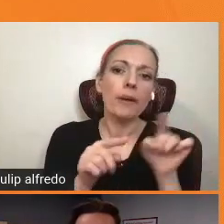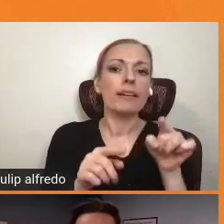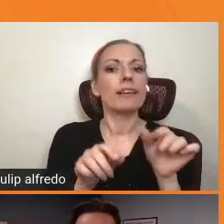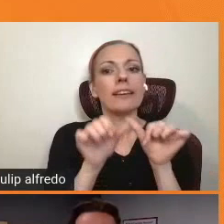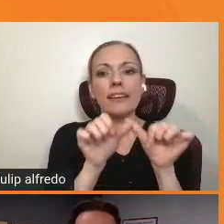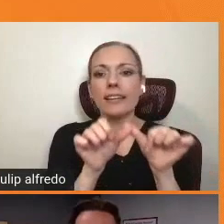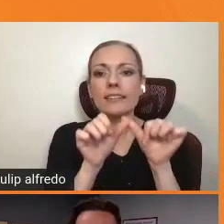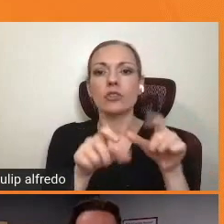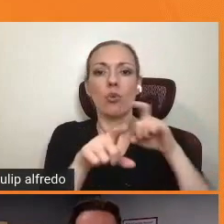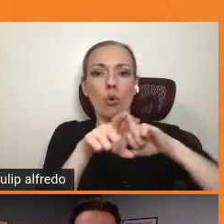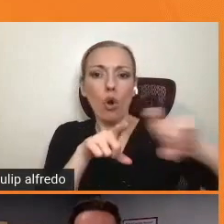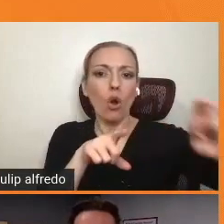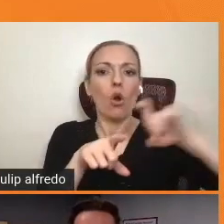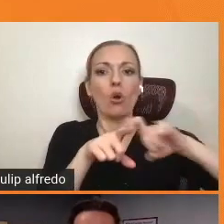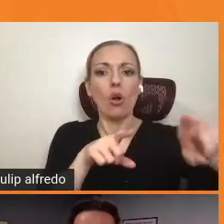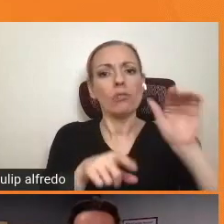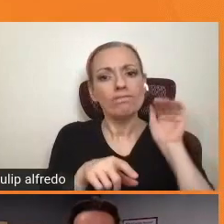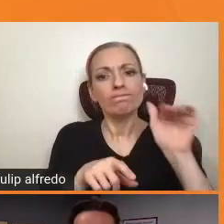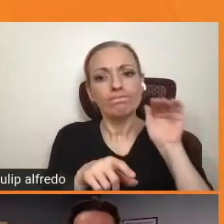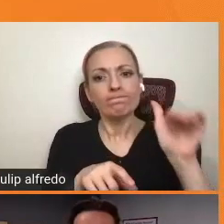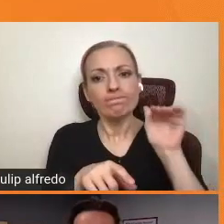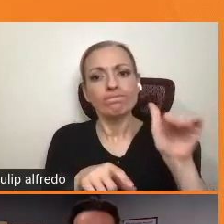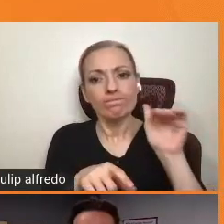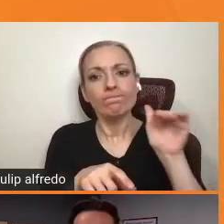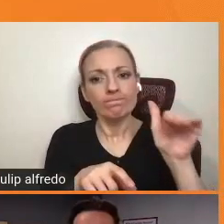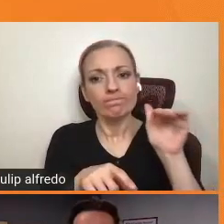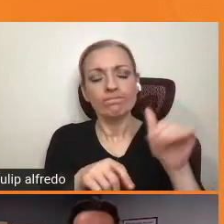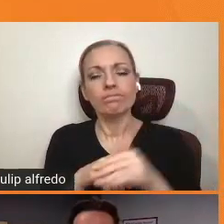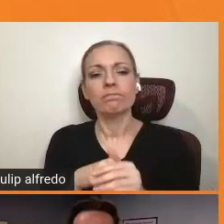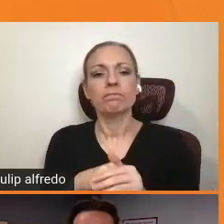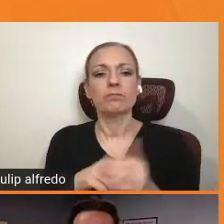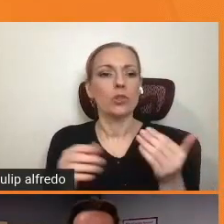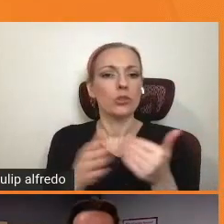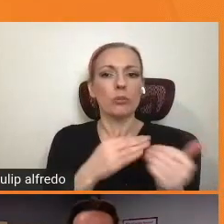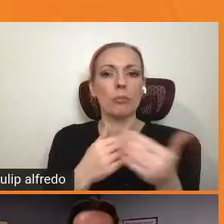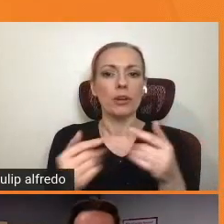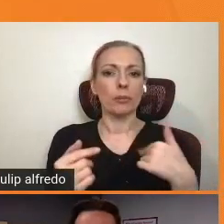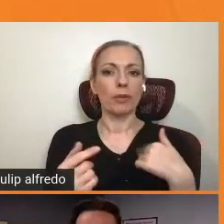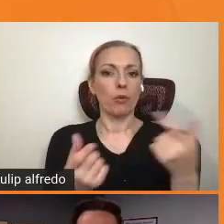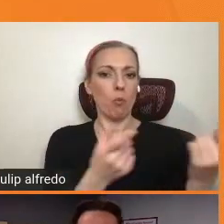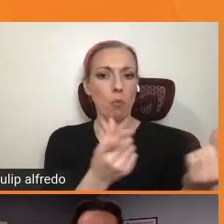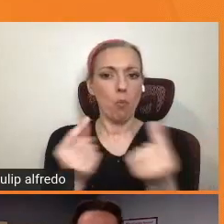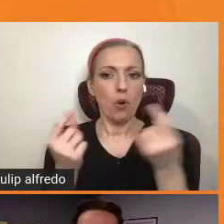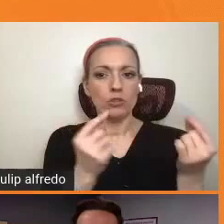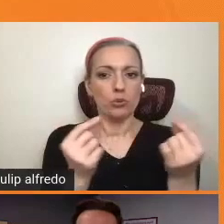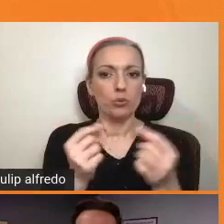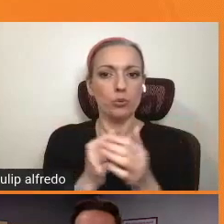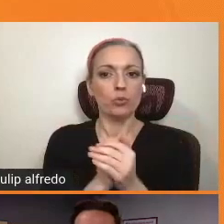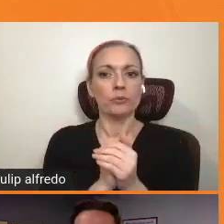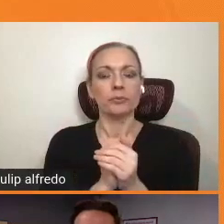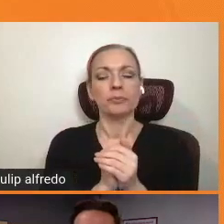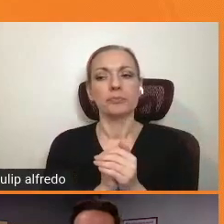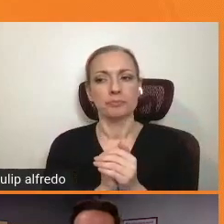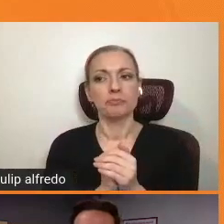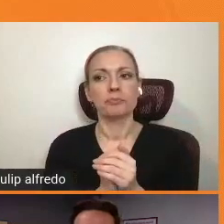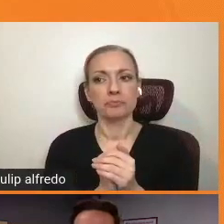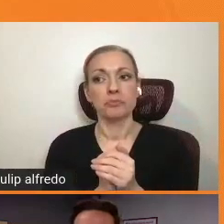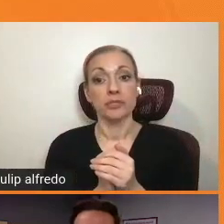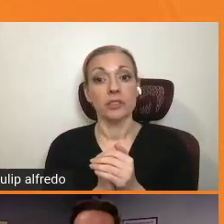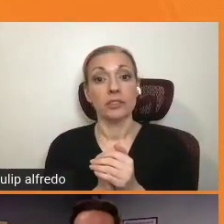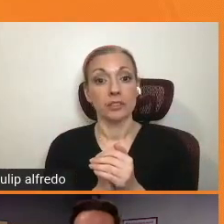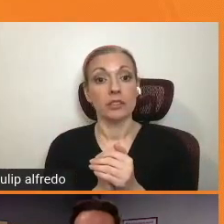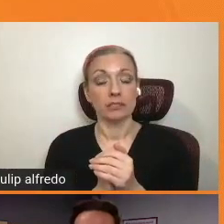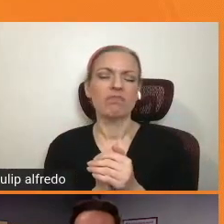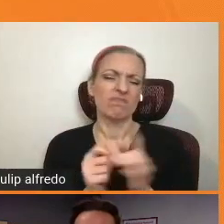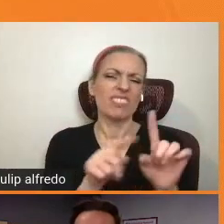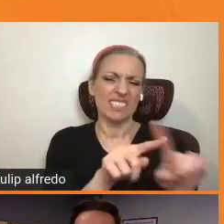comunidad discapacitada. Tenemos que aumentar esas tasas de tarifas para los proveedores, las becas, tenemos que apoyar